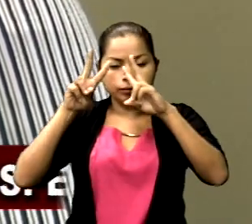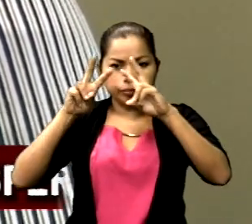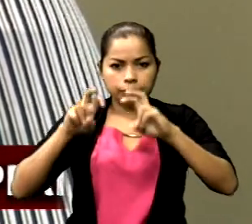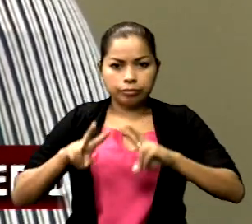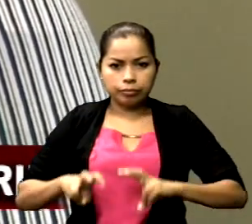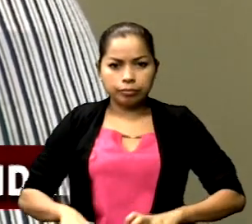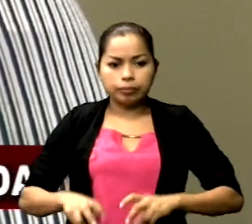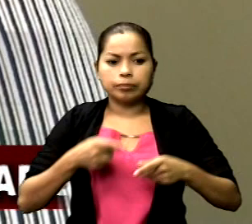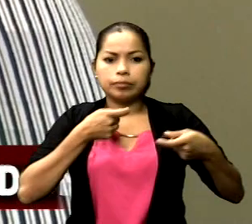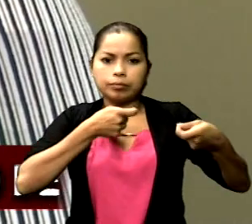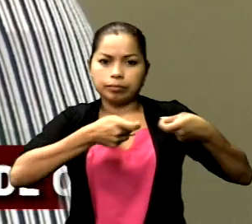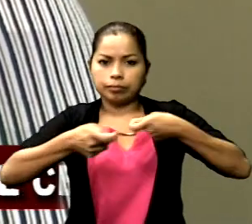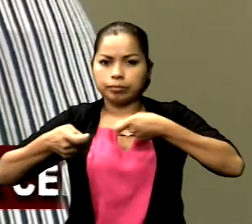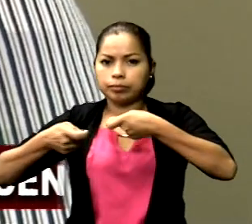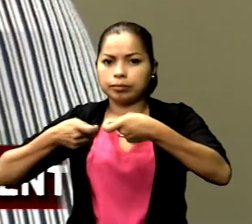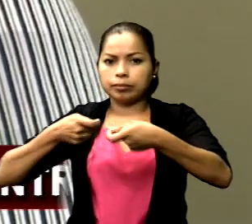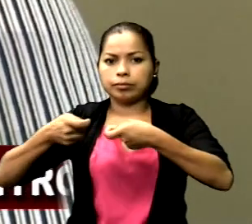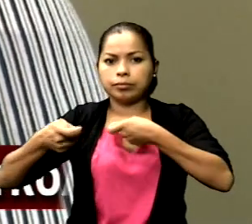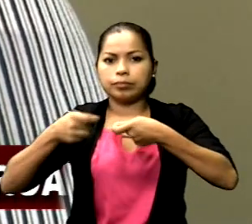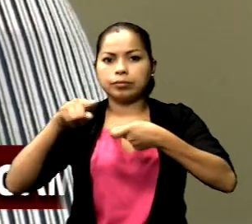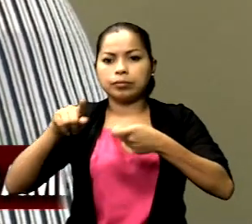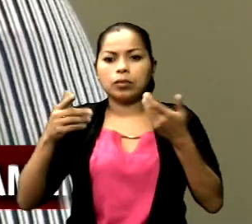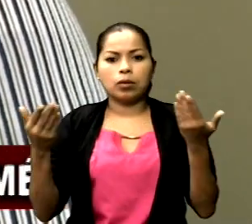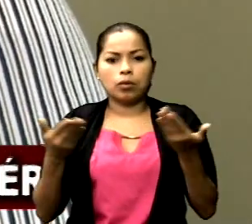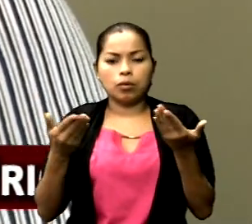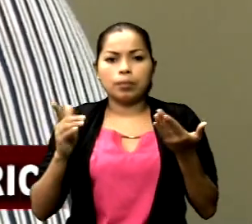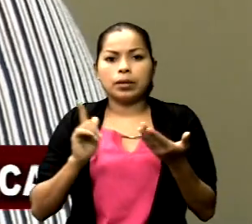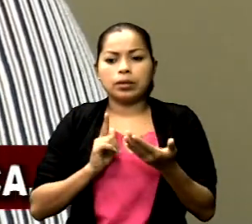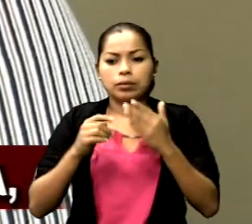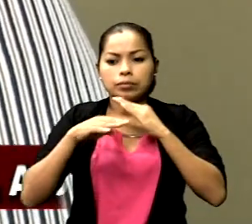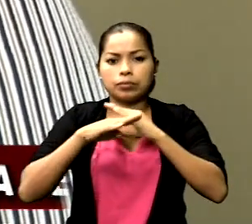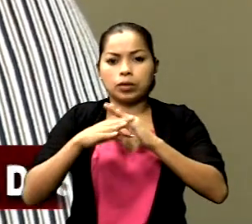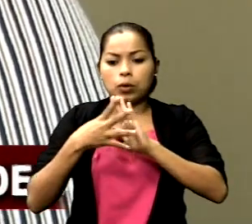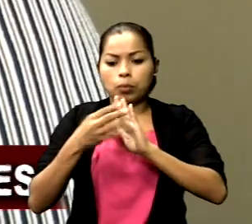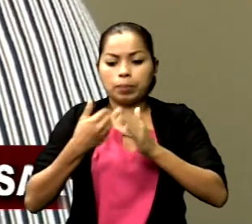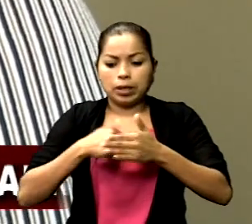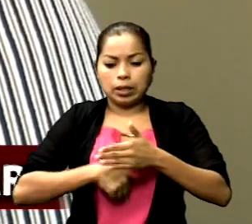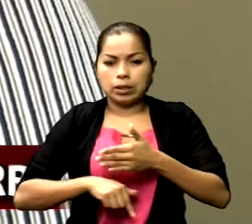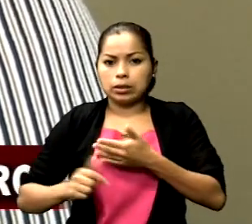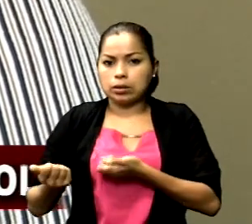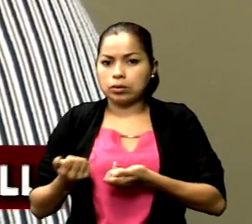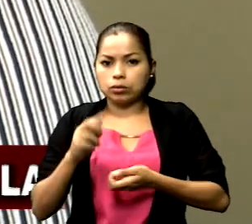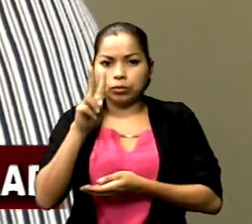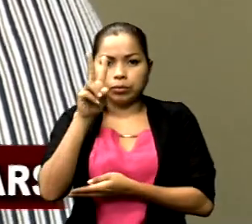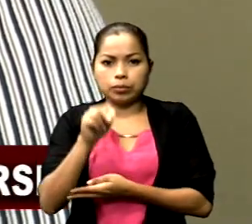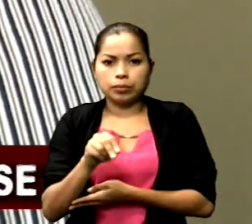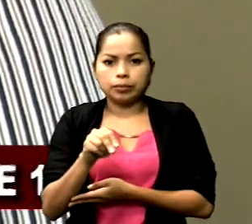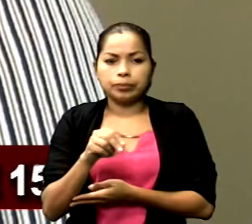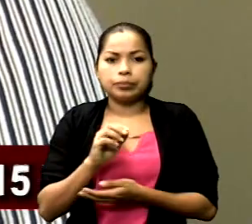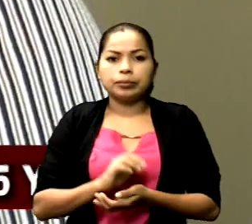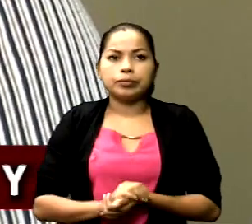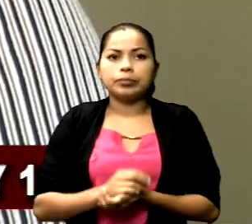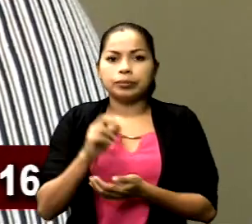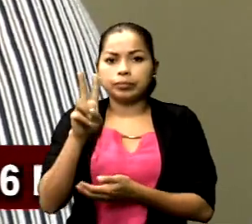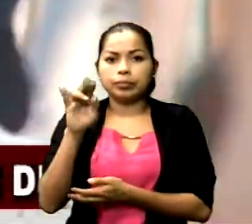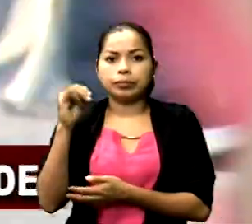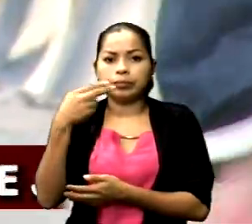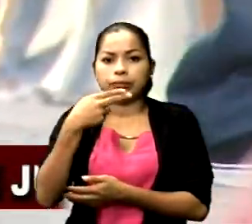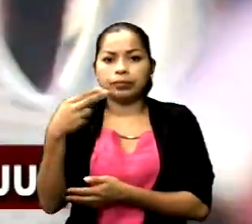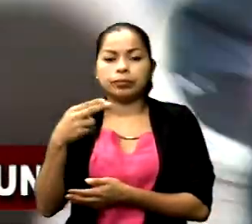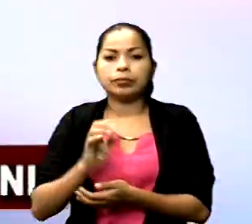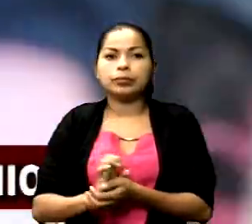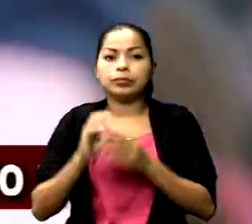y monitoreadas alrededor de su condición para prevenir la transmisión materno-infantil del VIH y también de la sífilis.